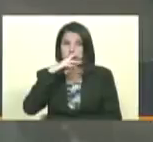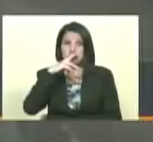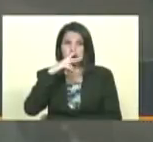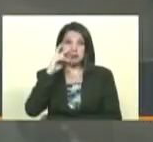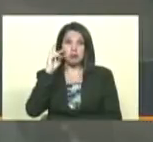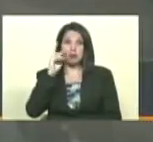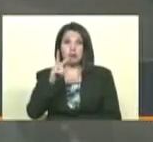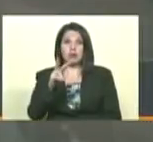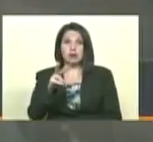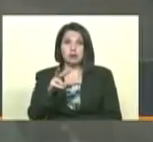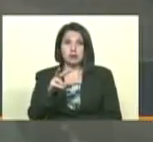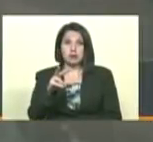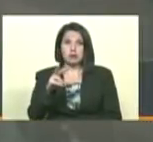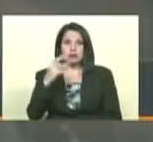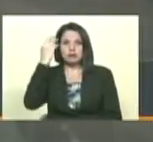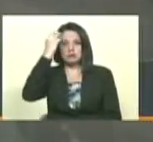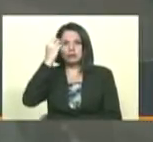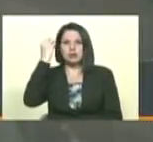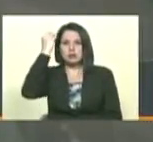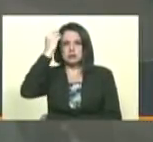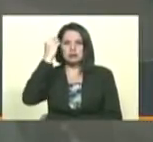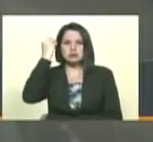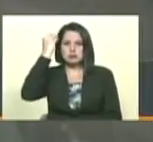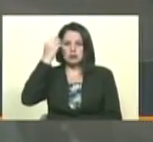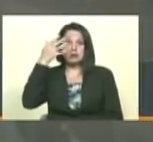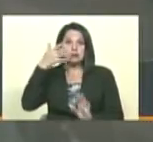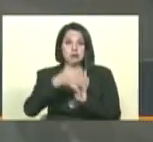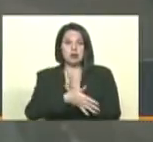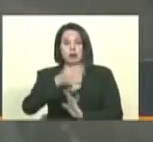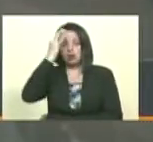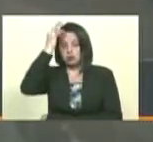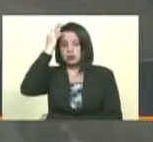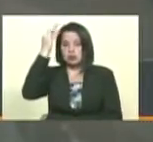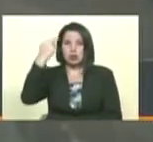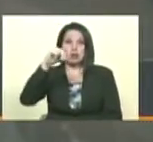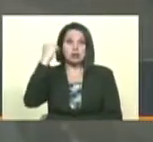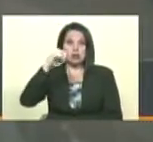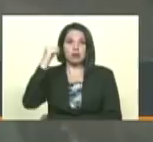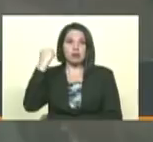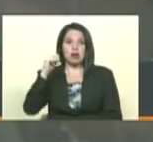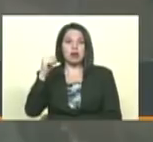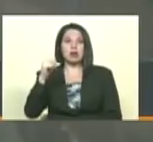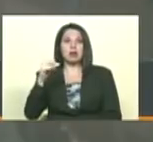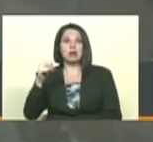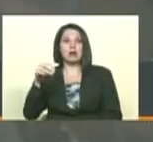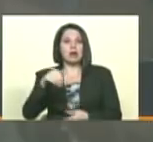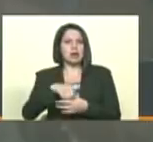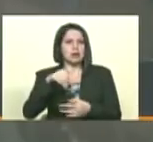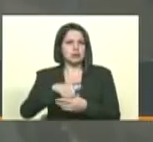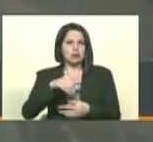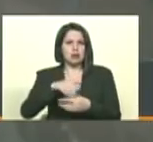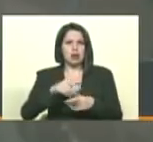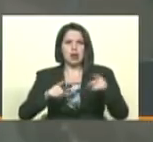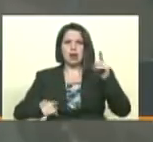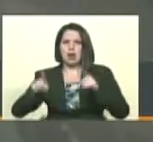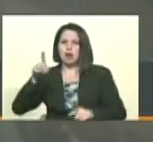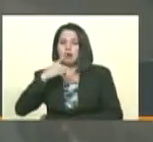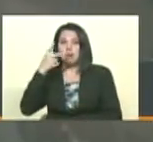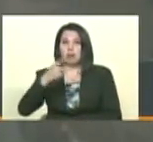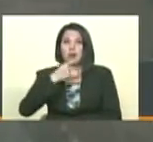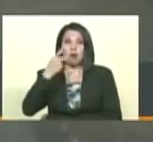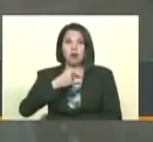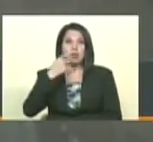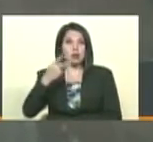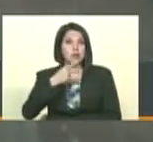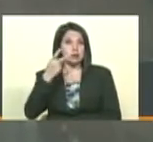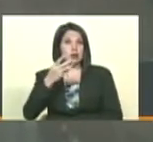que han ido analizando en el Consejo Nacional Electoral, que algunas organizaciones con fines políticos